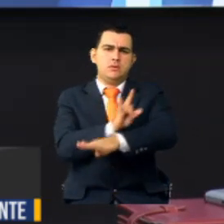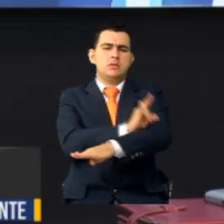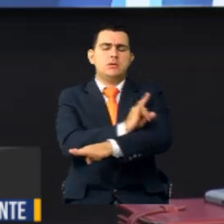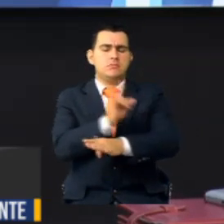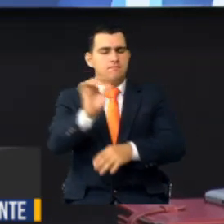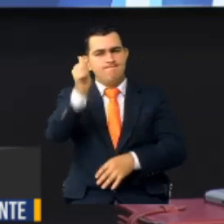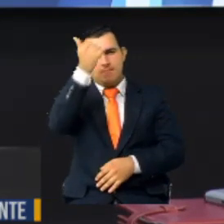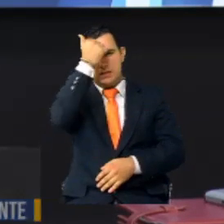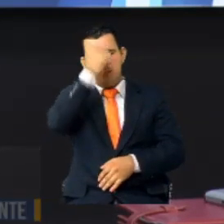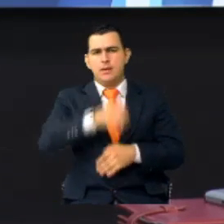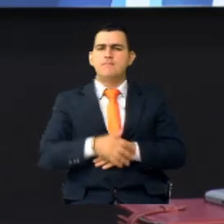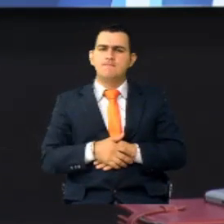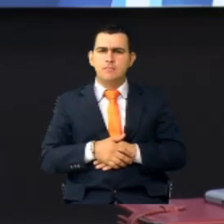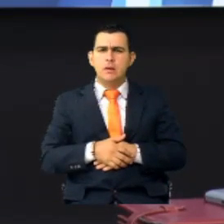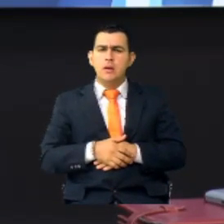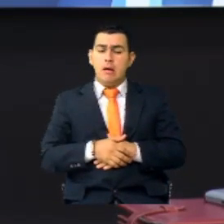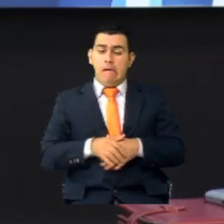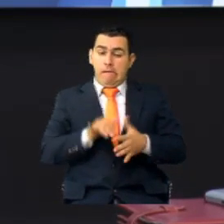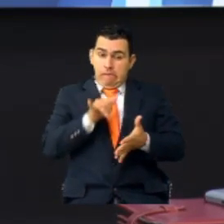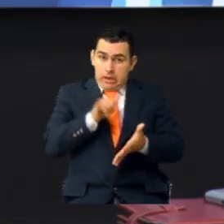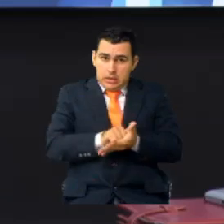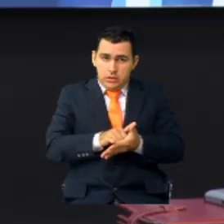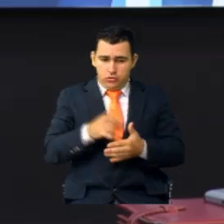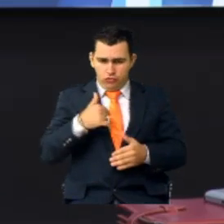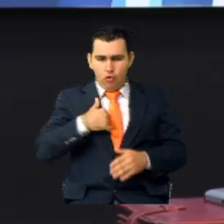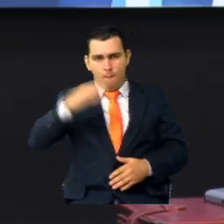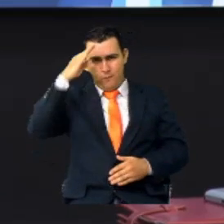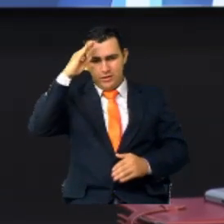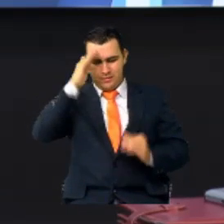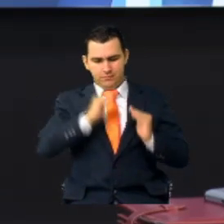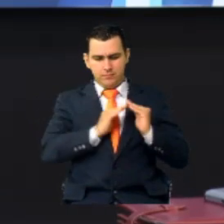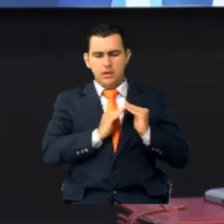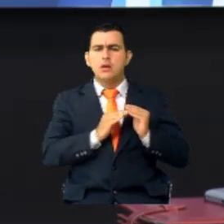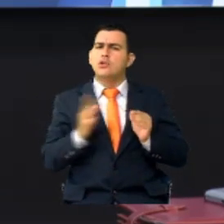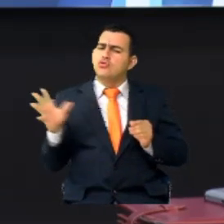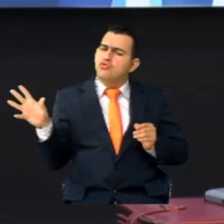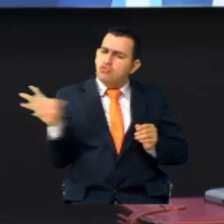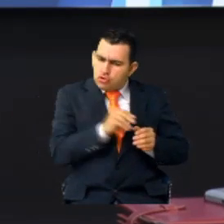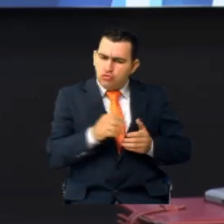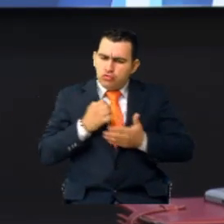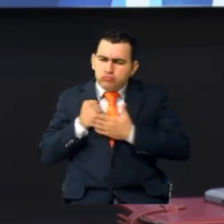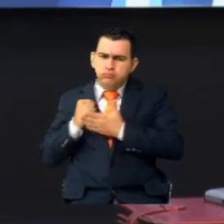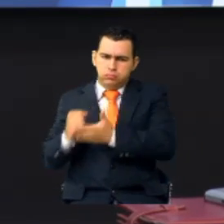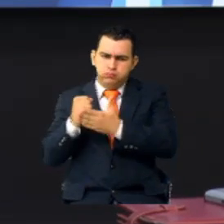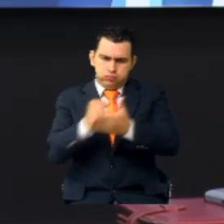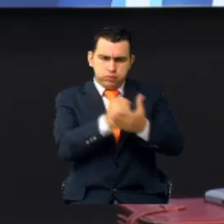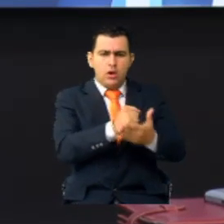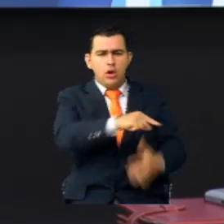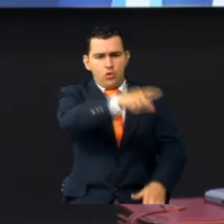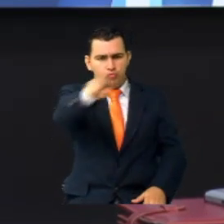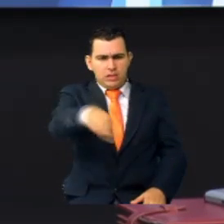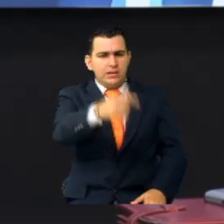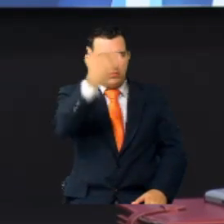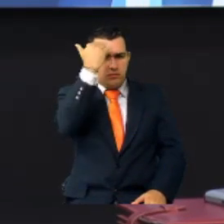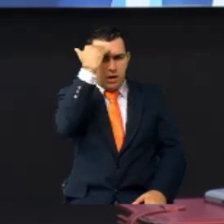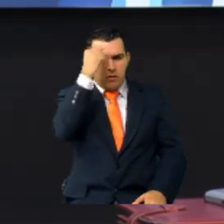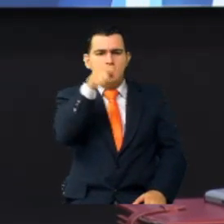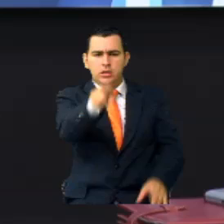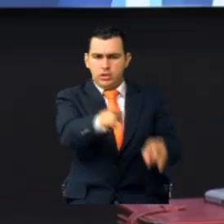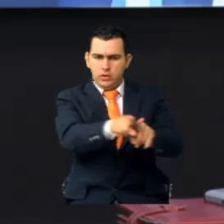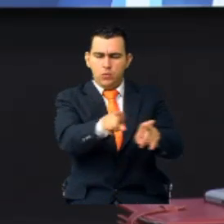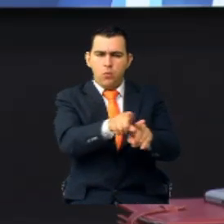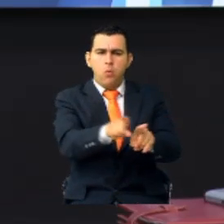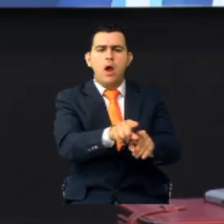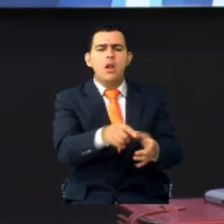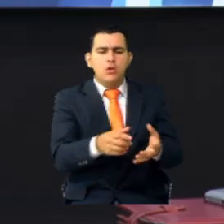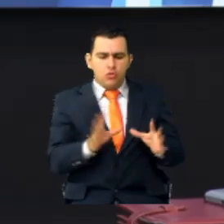informaciones serán fundamentales para que Horacio Henao, el alcalde de todos, tome las mejores decisiones. Serán ustedes también parte de ese consejo de sabios